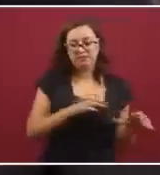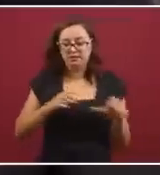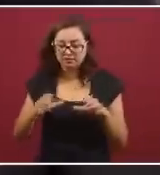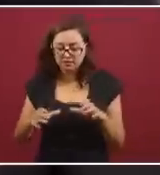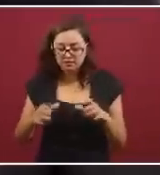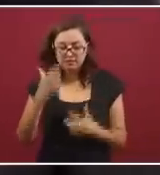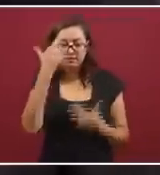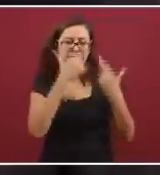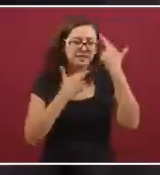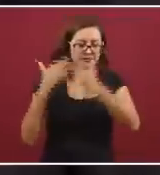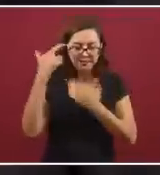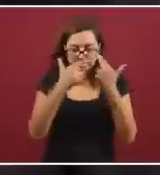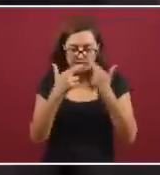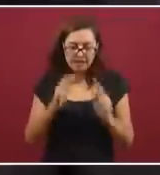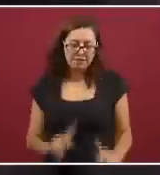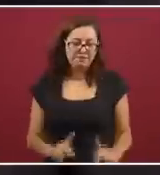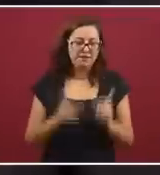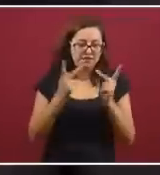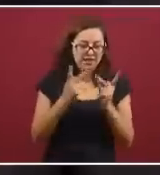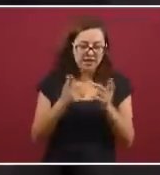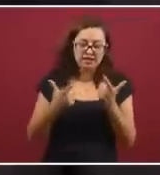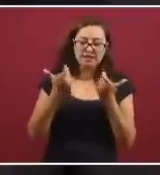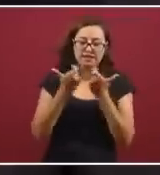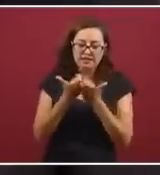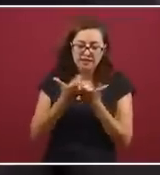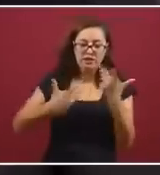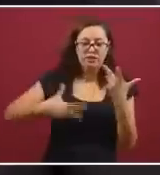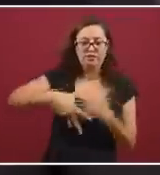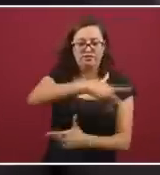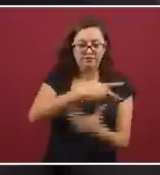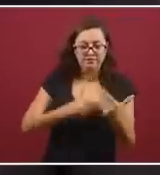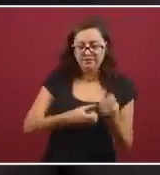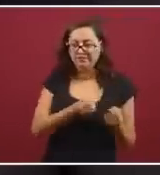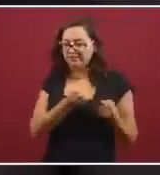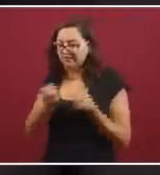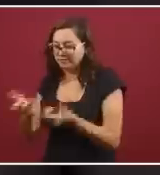de lo que se obtenga y